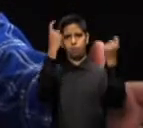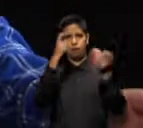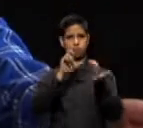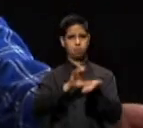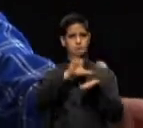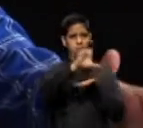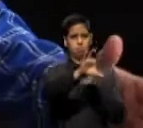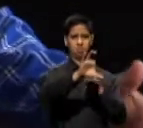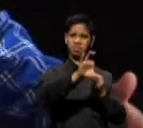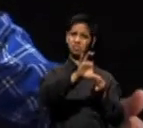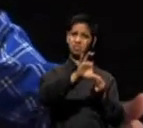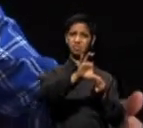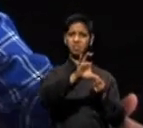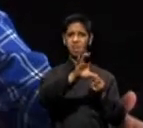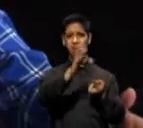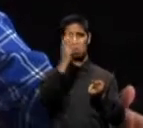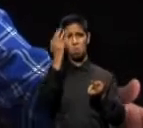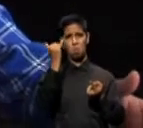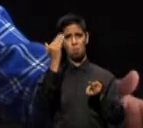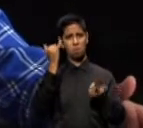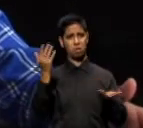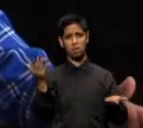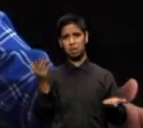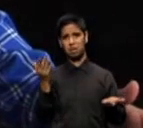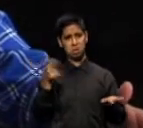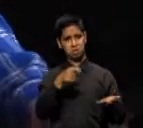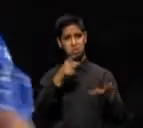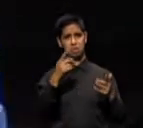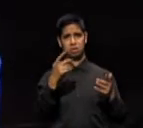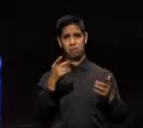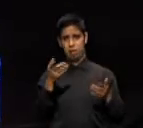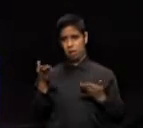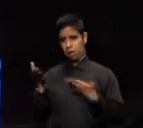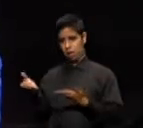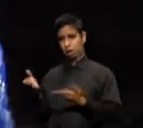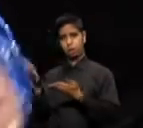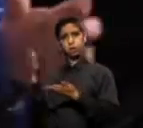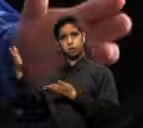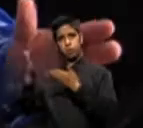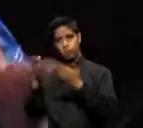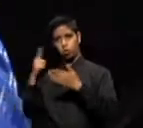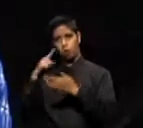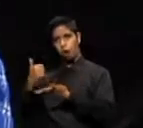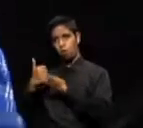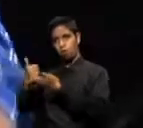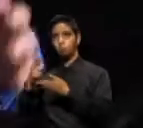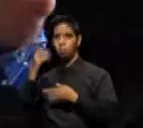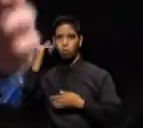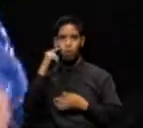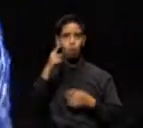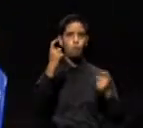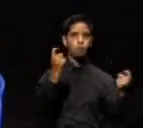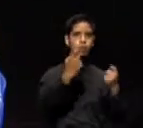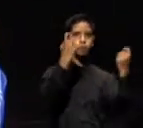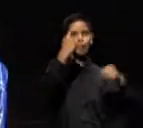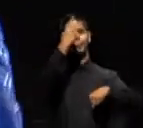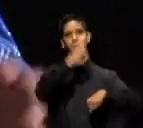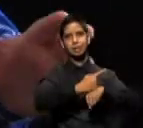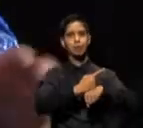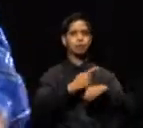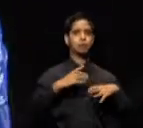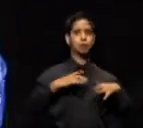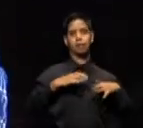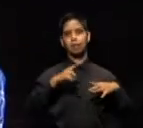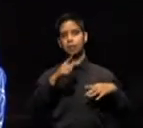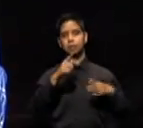redundan en el resultado que da este tipo de servicio. Un festival, un día, y se